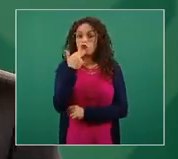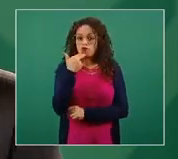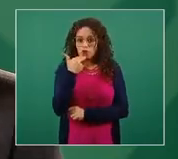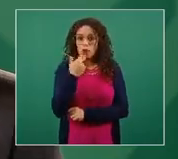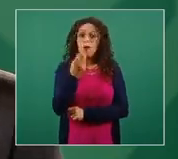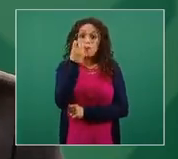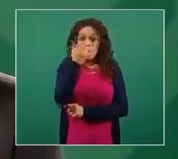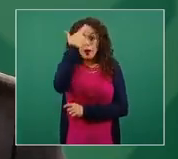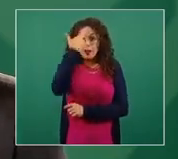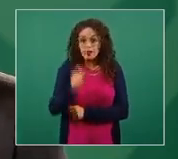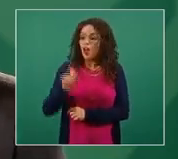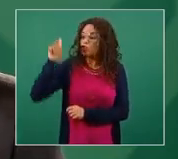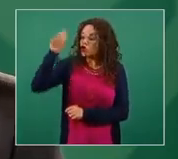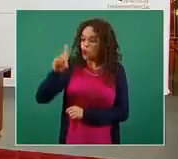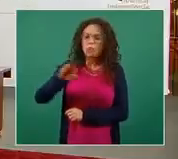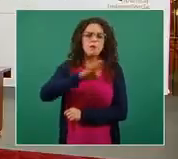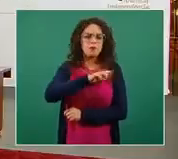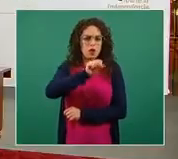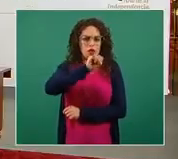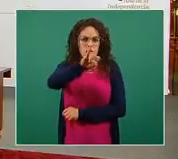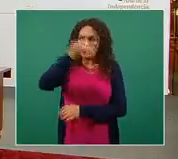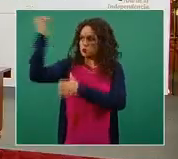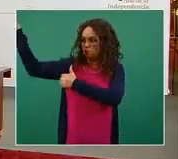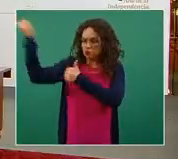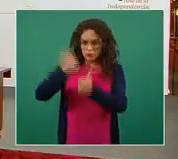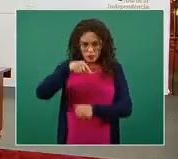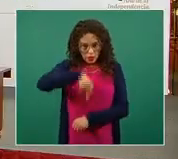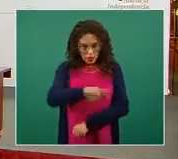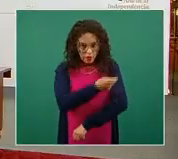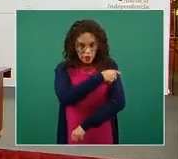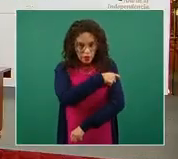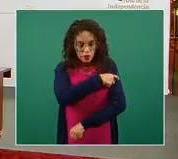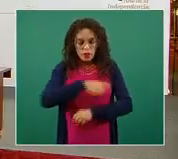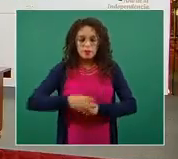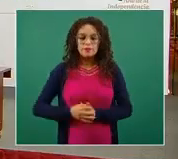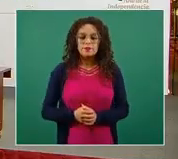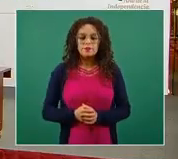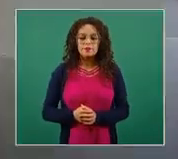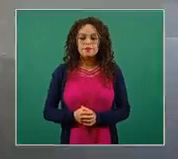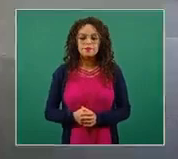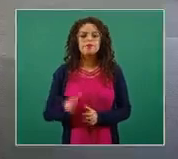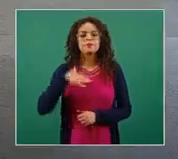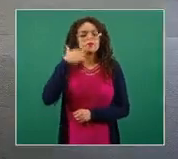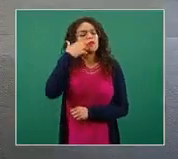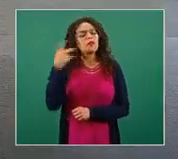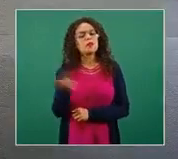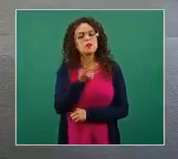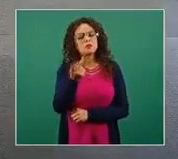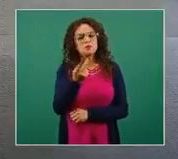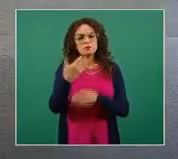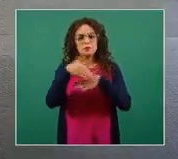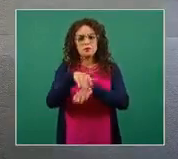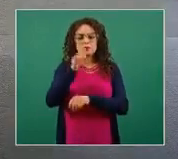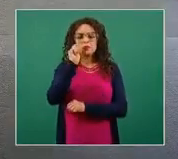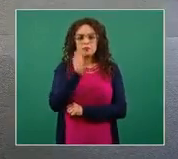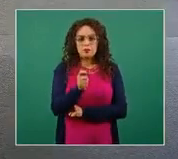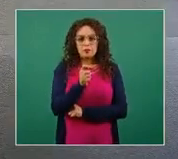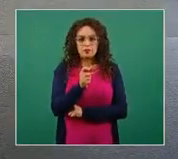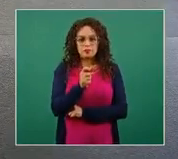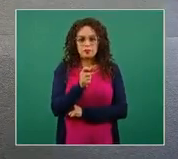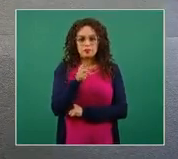sin problema alguno, podemos recibir esta vacuna. De acuerdo a lo que ustedes han presentado en el Pulso de la